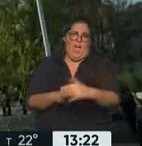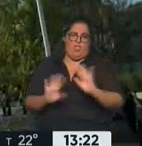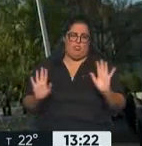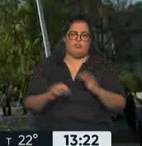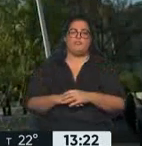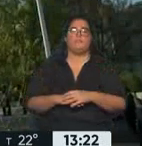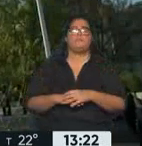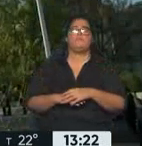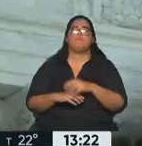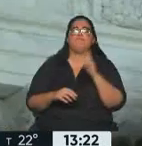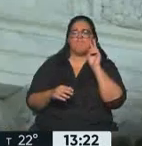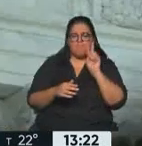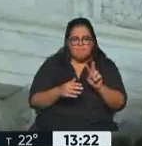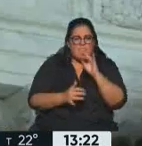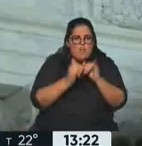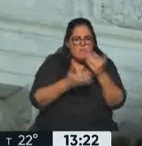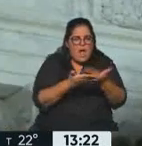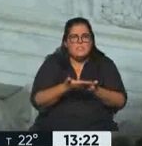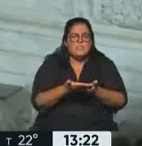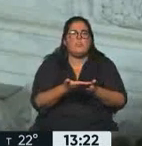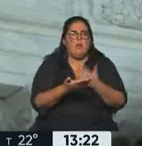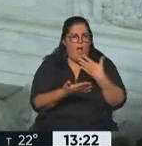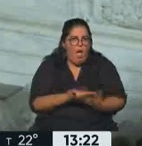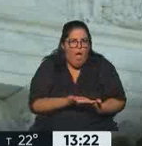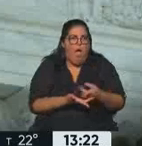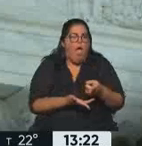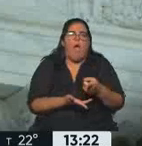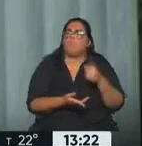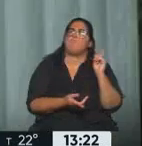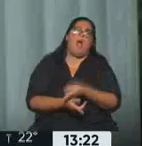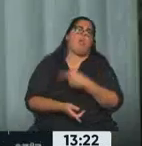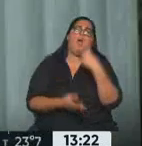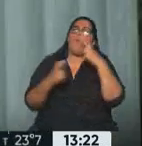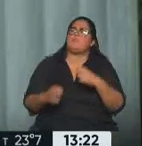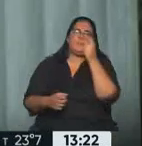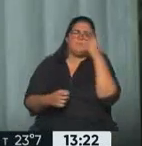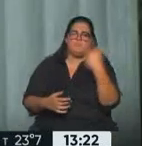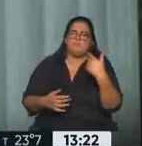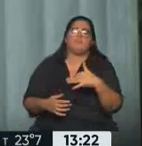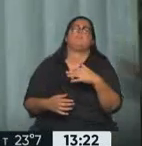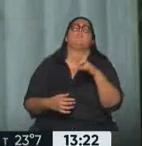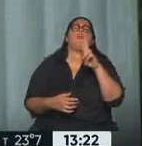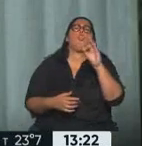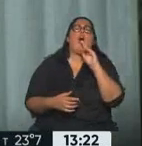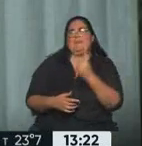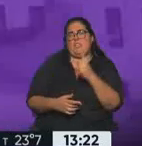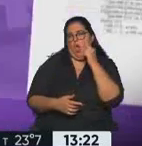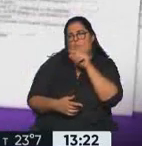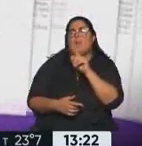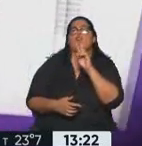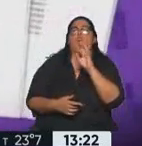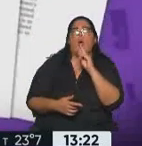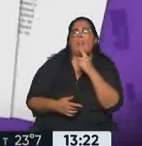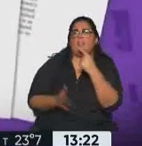Atónito frente a la filtración y ordenando una urgente investigación, el titular del máximo tribunal, John Roberts, confirmó la autenticidad